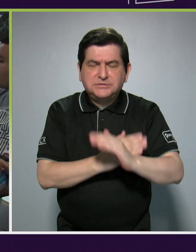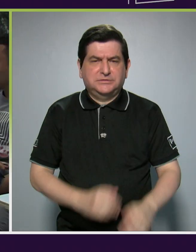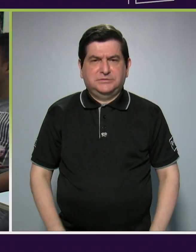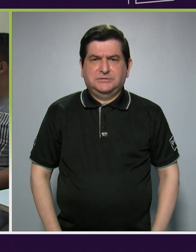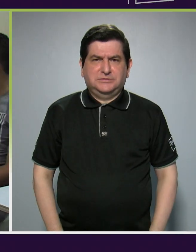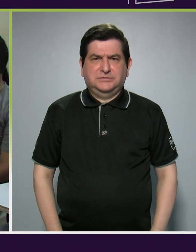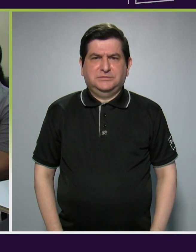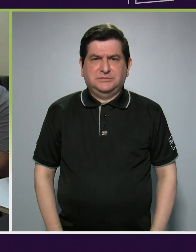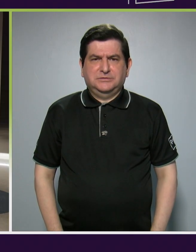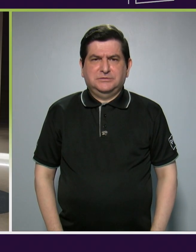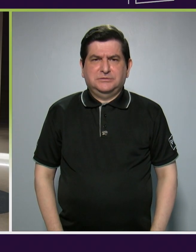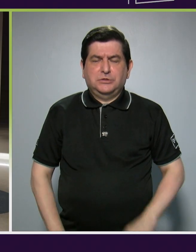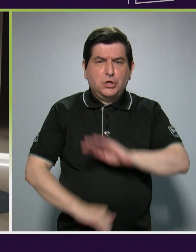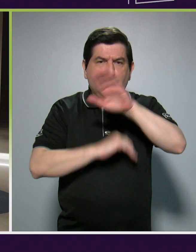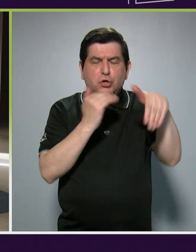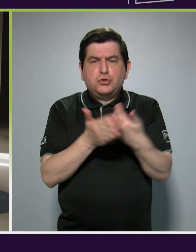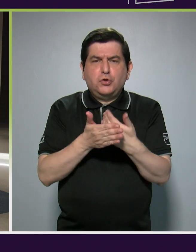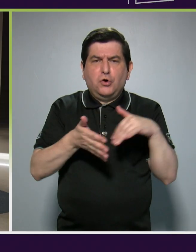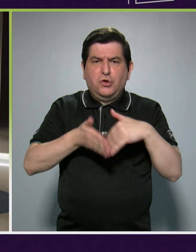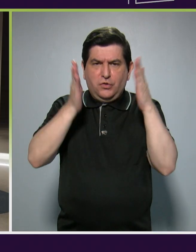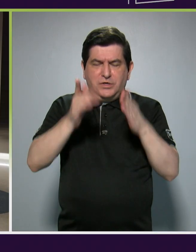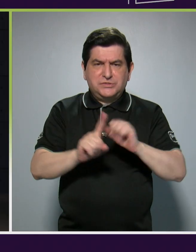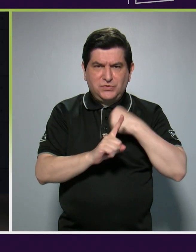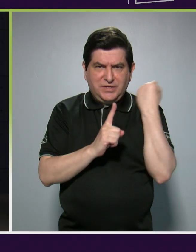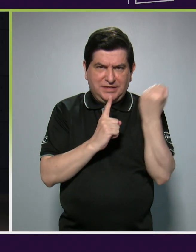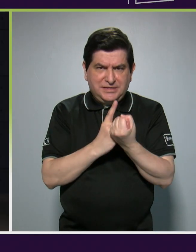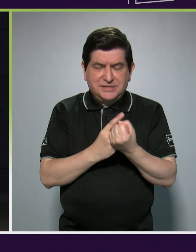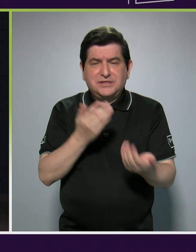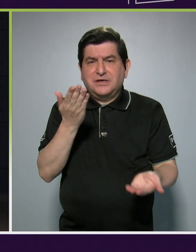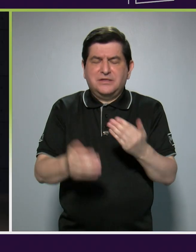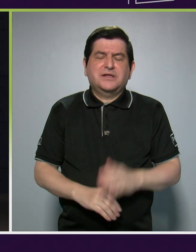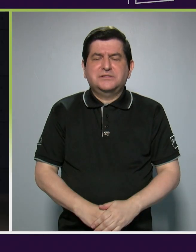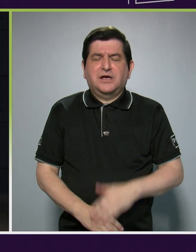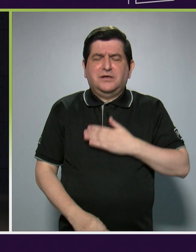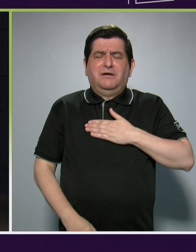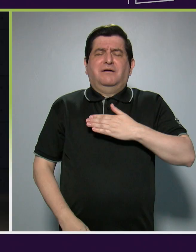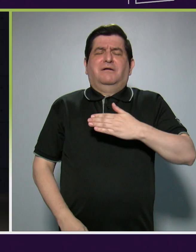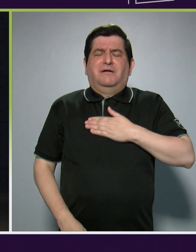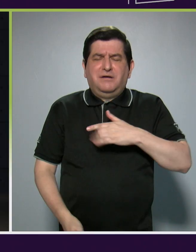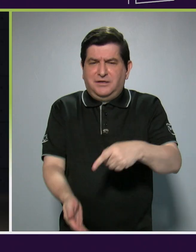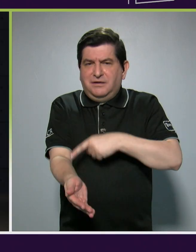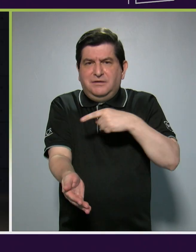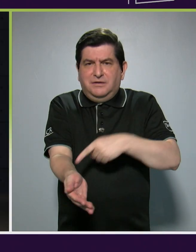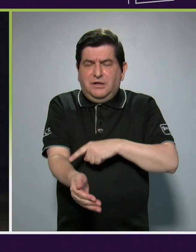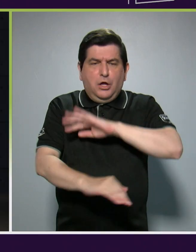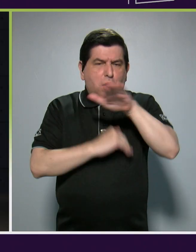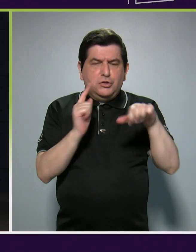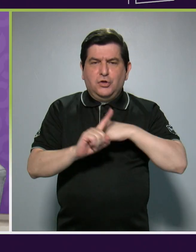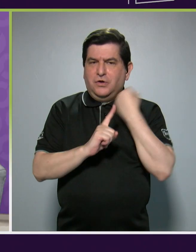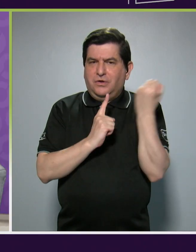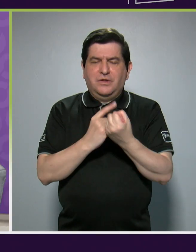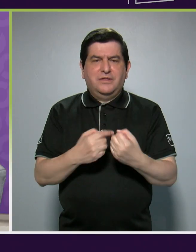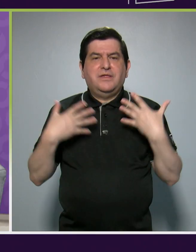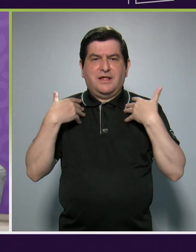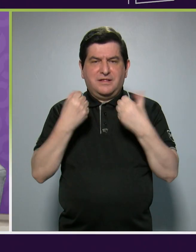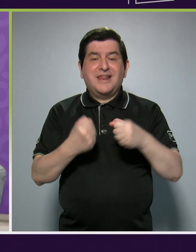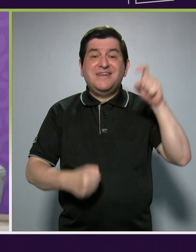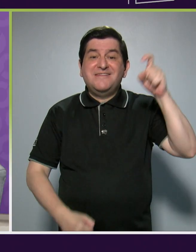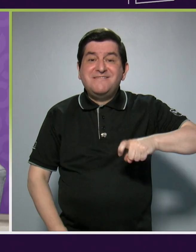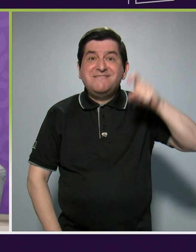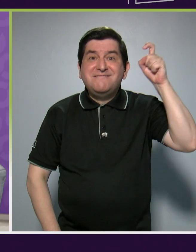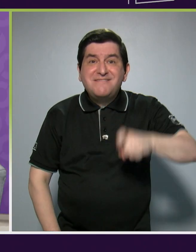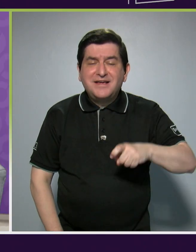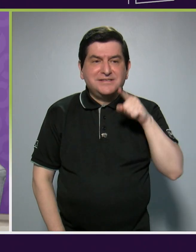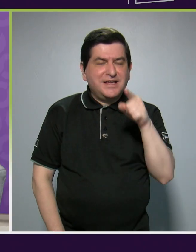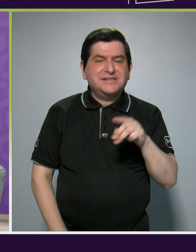cualquier estudiante con estas condiciones, ya sea asma, diabetes, cualquier condición de salud que necesiten